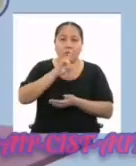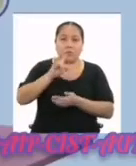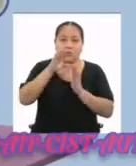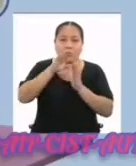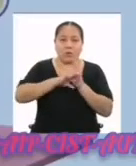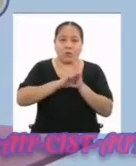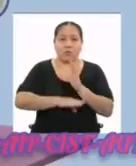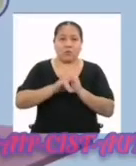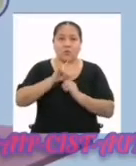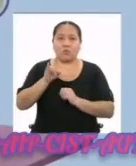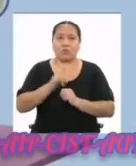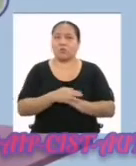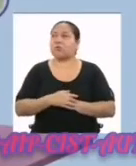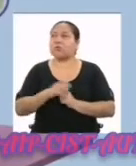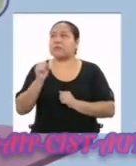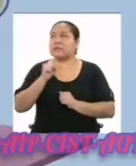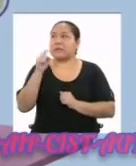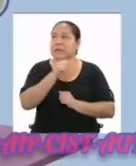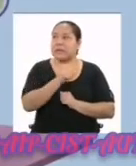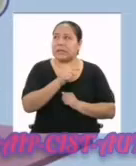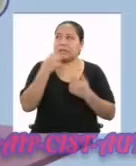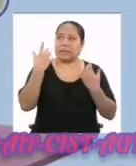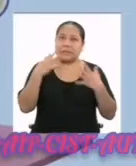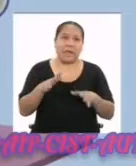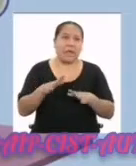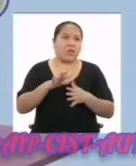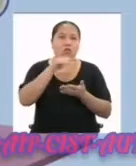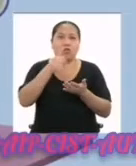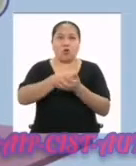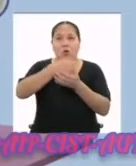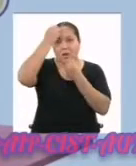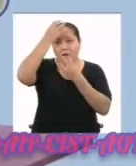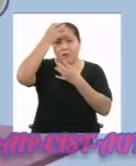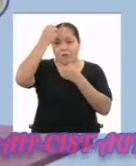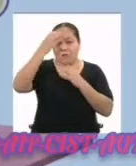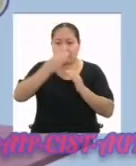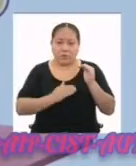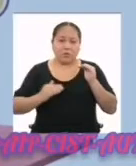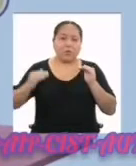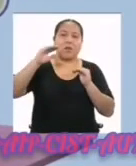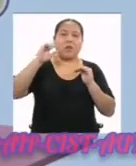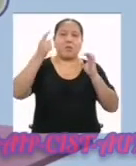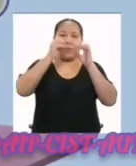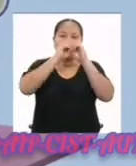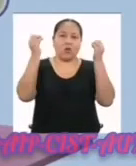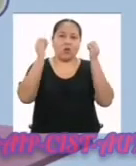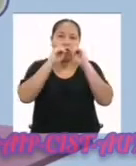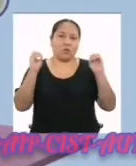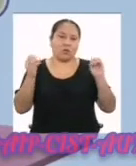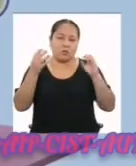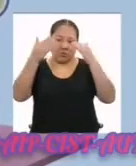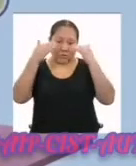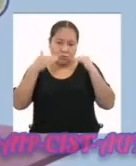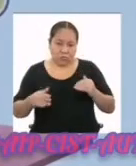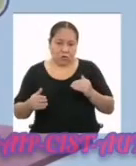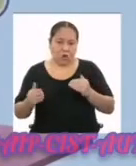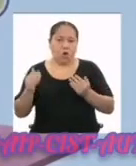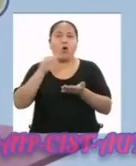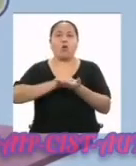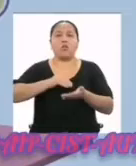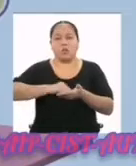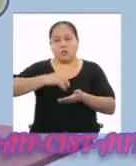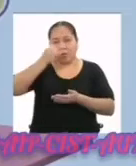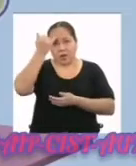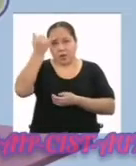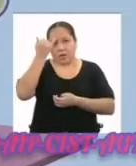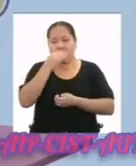uso. Claro, en ese caso ya toda la información se dijo en la primera oración. En lo restante del texto la idea se repite.